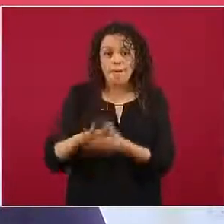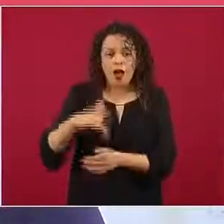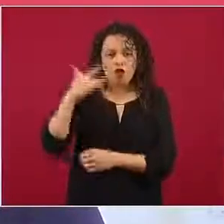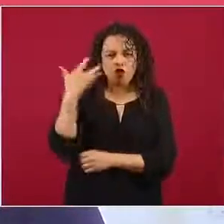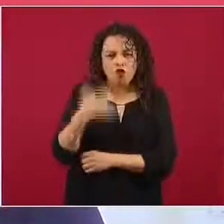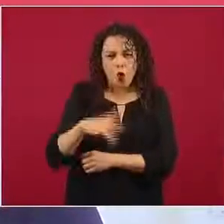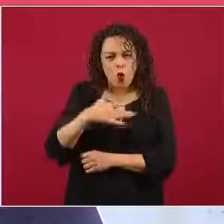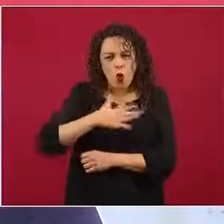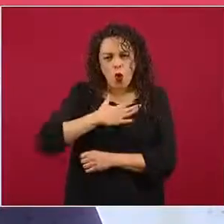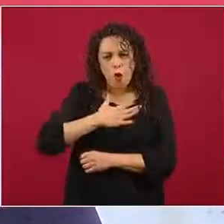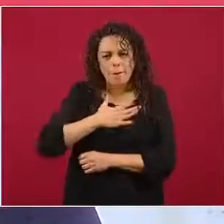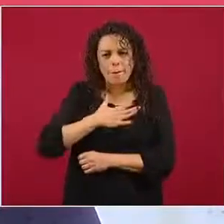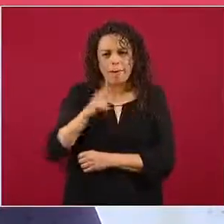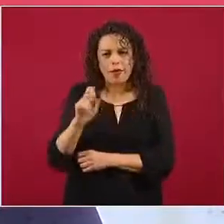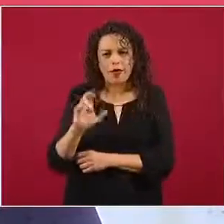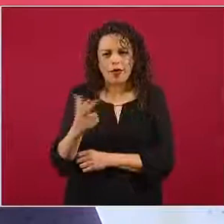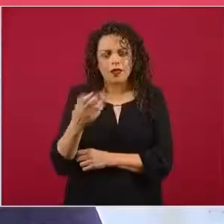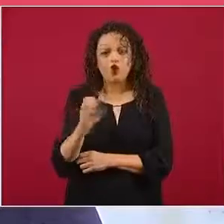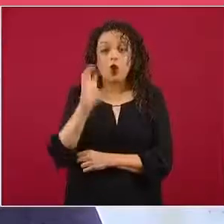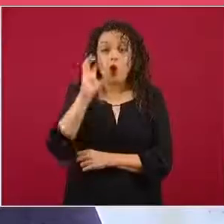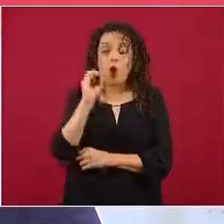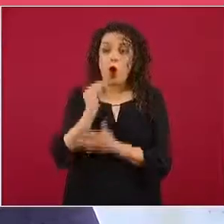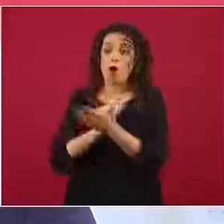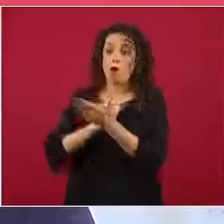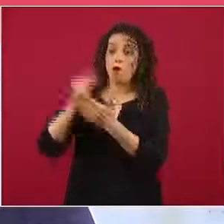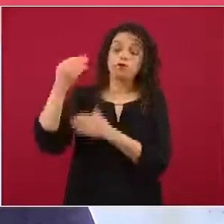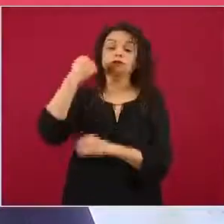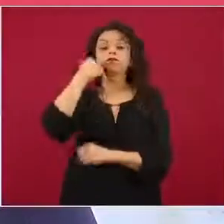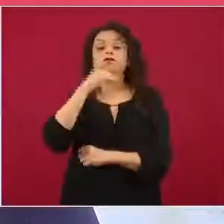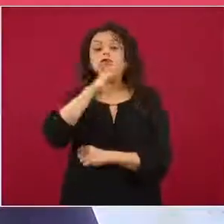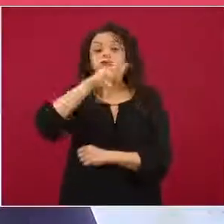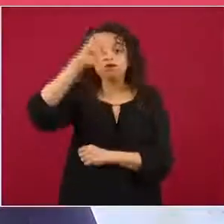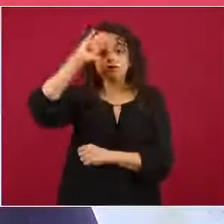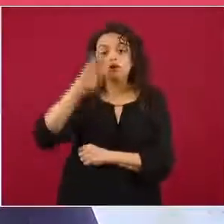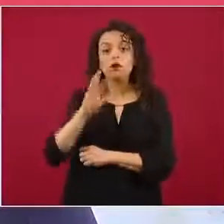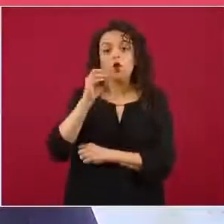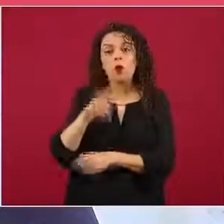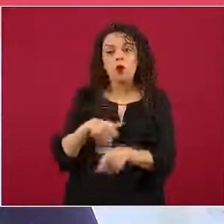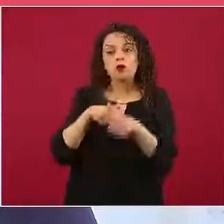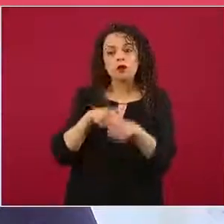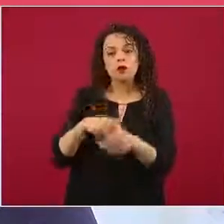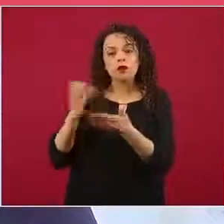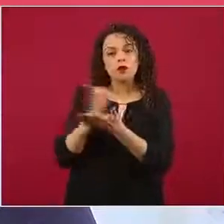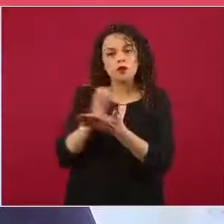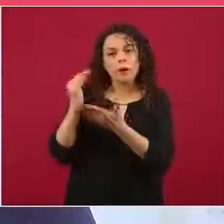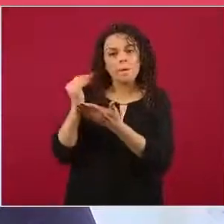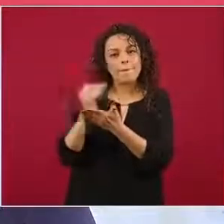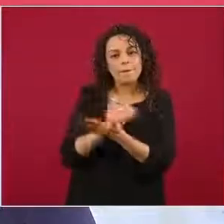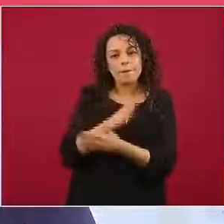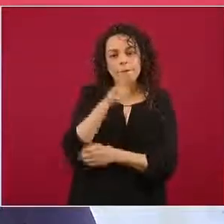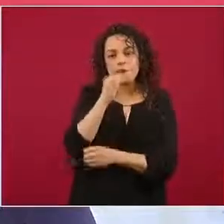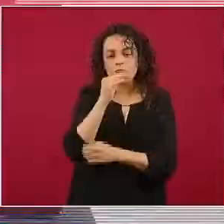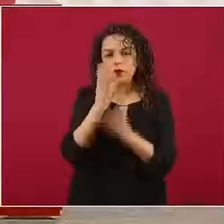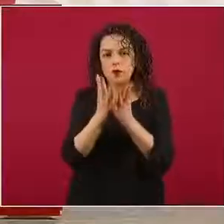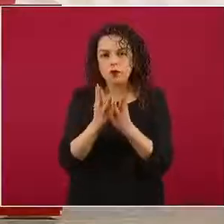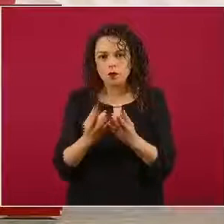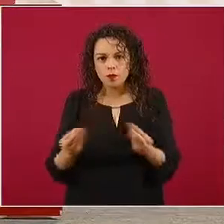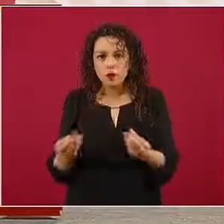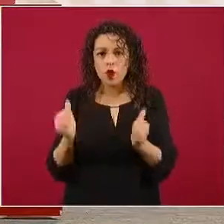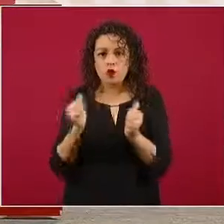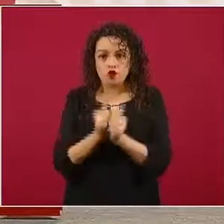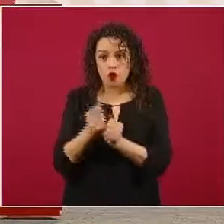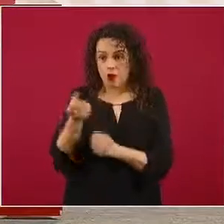se acompaña una fiebre alta o una fiebre persistente que no ha cedido con el tratamiento